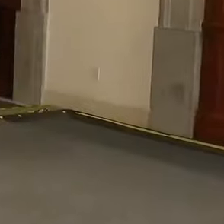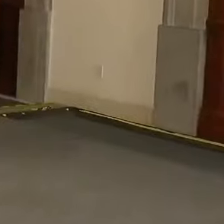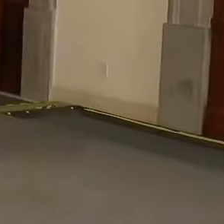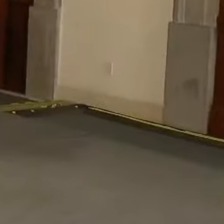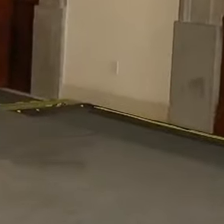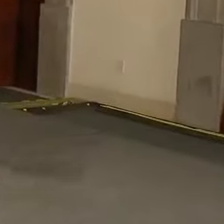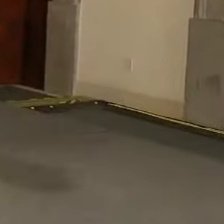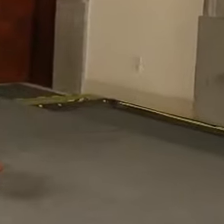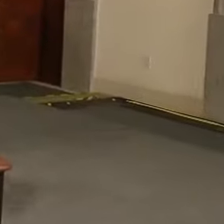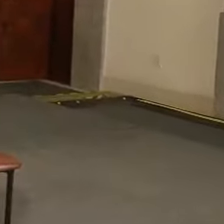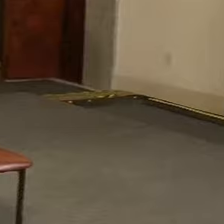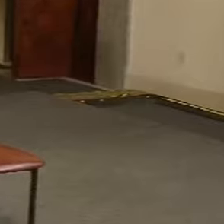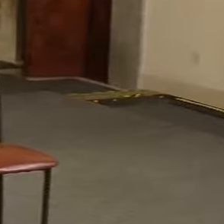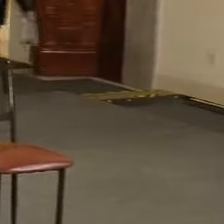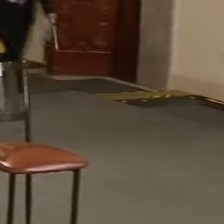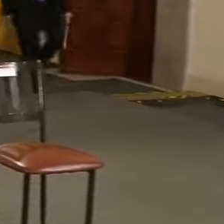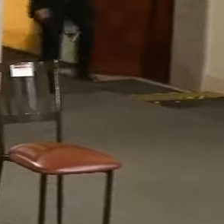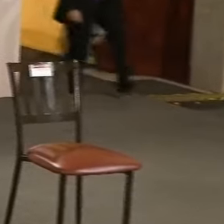Buenos días.